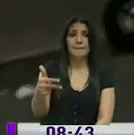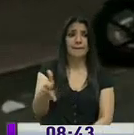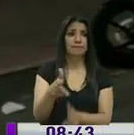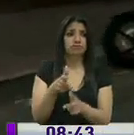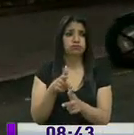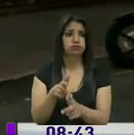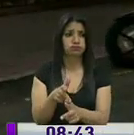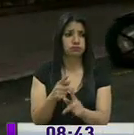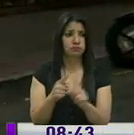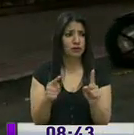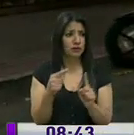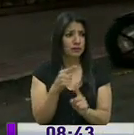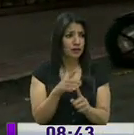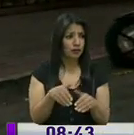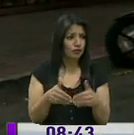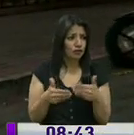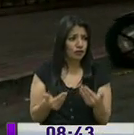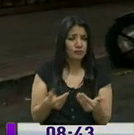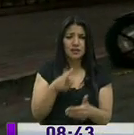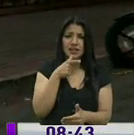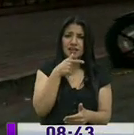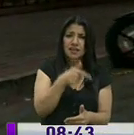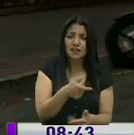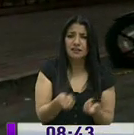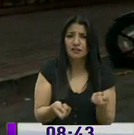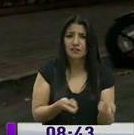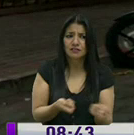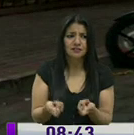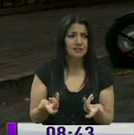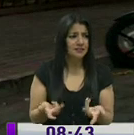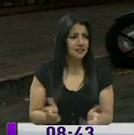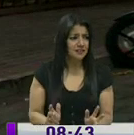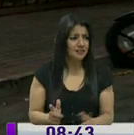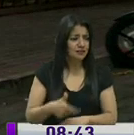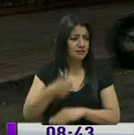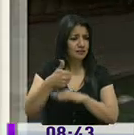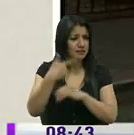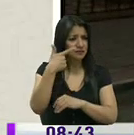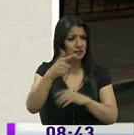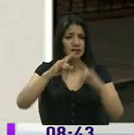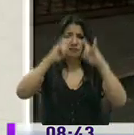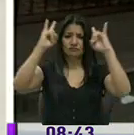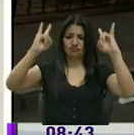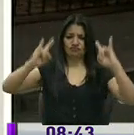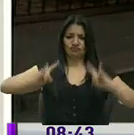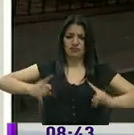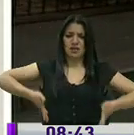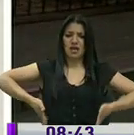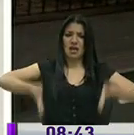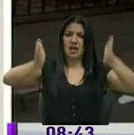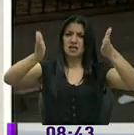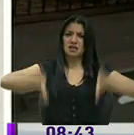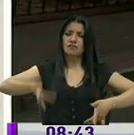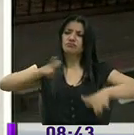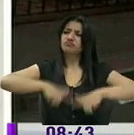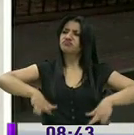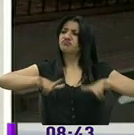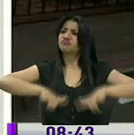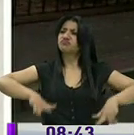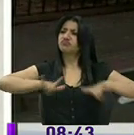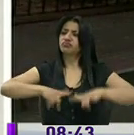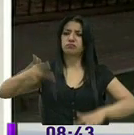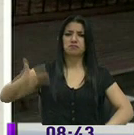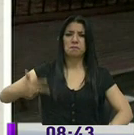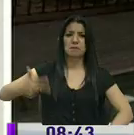pero que lindura y nadie les puso orden las autoridades ya no chico los comerciantes pusieron